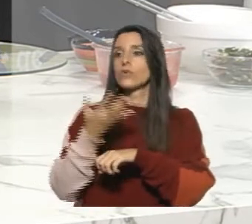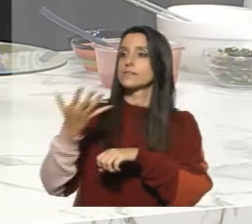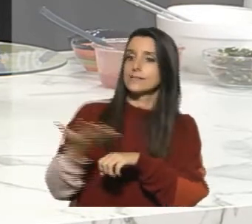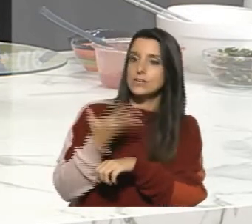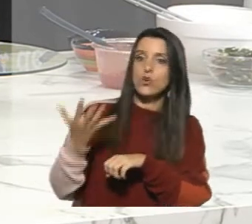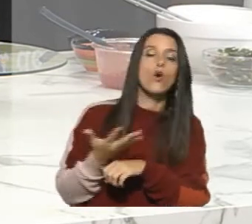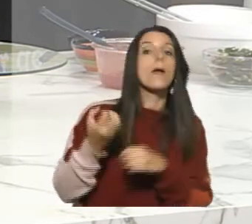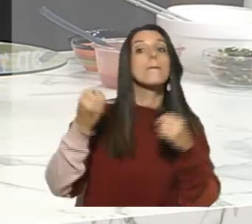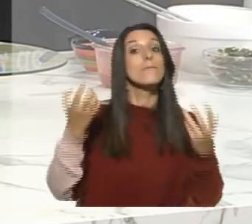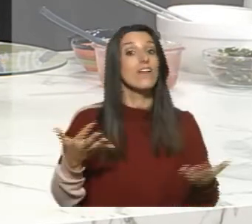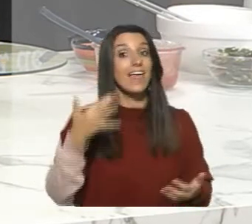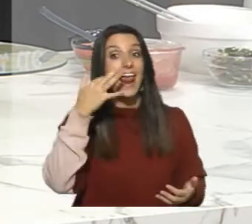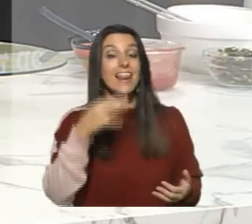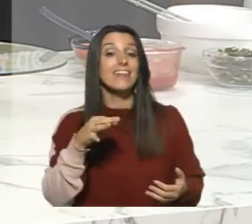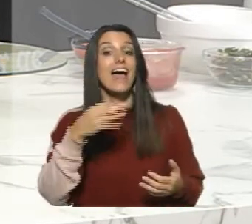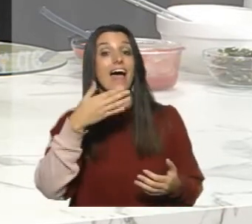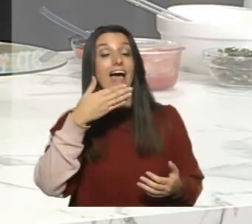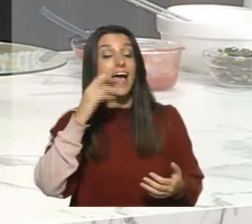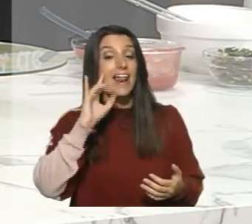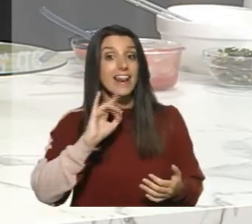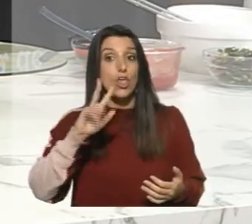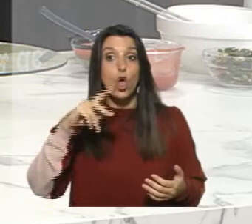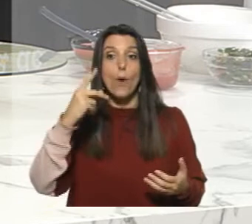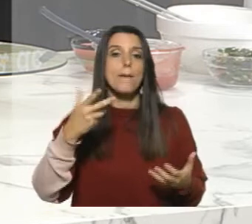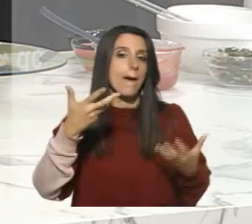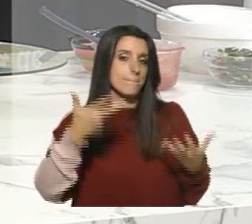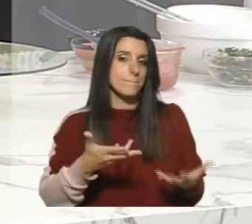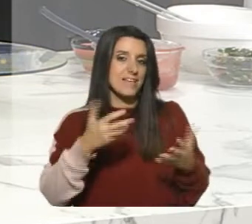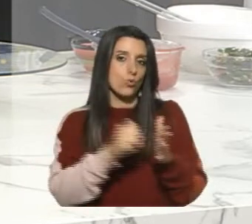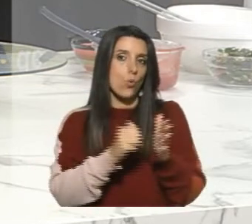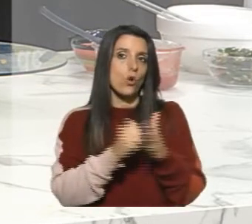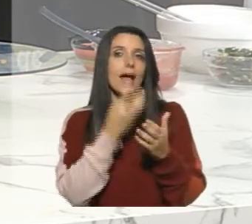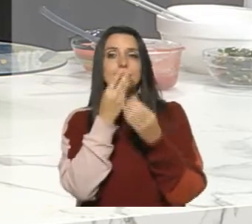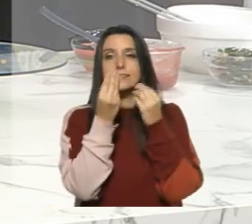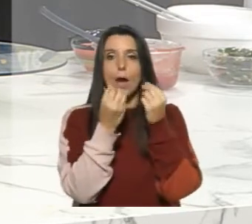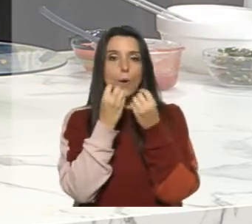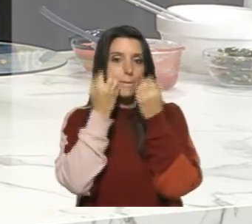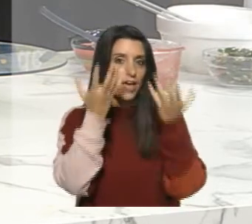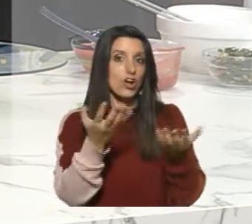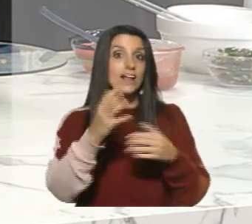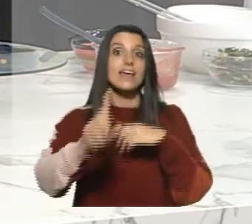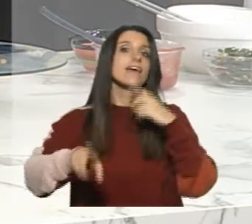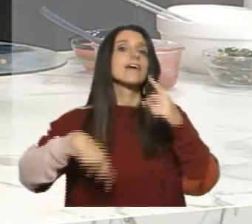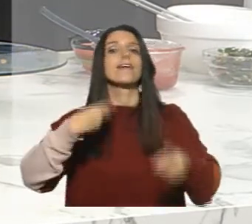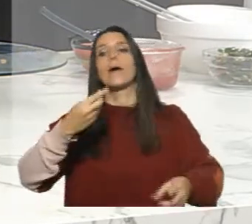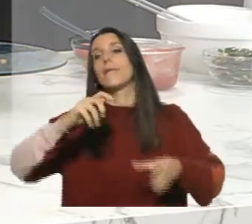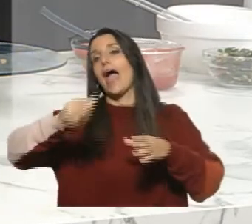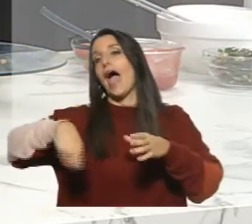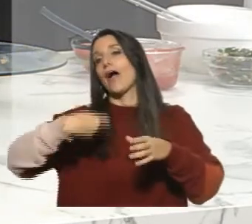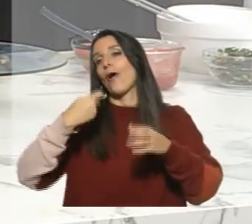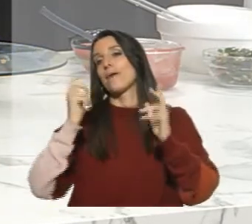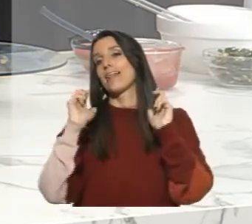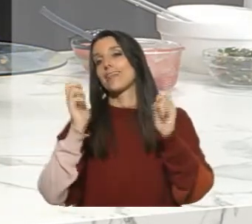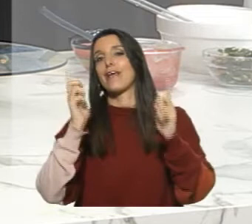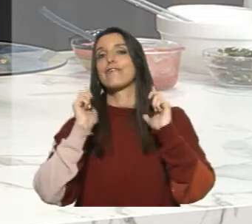4 horas, 5 horas, porque en realidad la crema de leche te va a agarrar más cuerpo. Perfecto. También y los sabores se te van a ir como mezclando. Y después, triunfar. A disfrutar